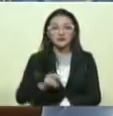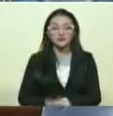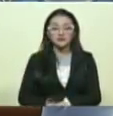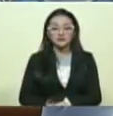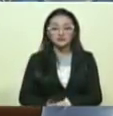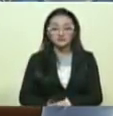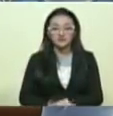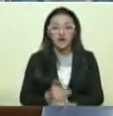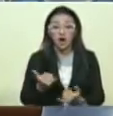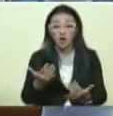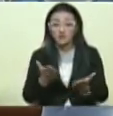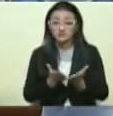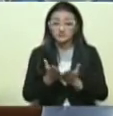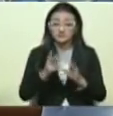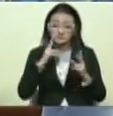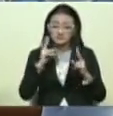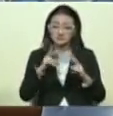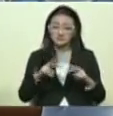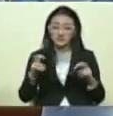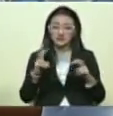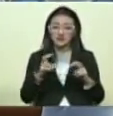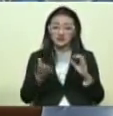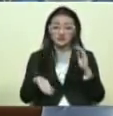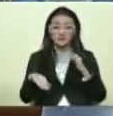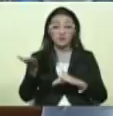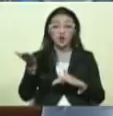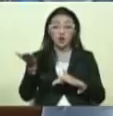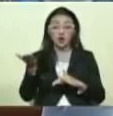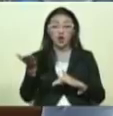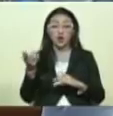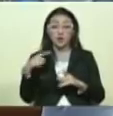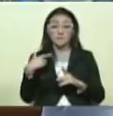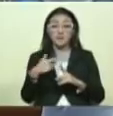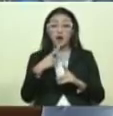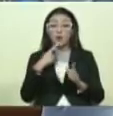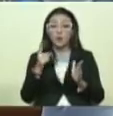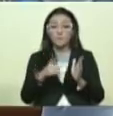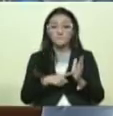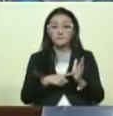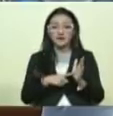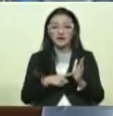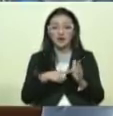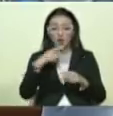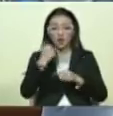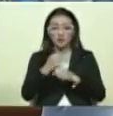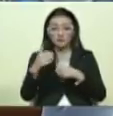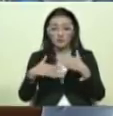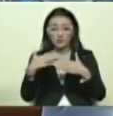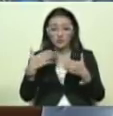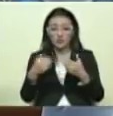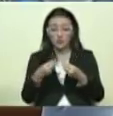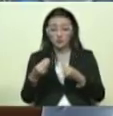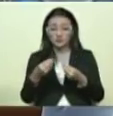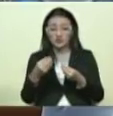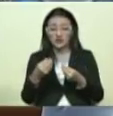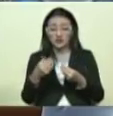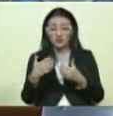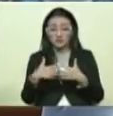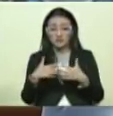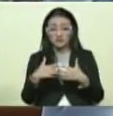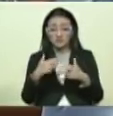ahora a investigar si, aparte del sobreprecio, que ya es un delito, cumplieron con la ejecución de las obras. Pues es otro detalle.